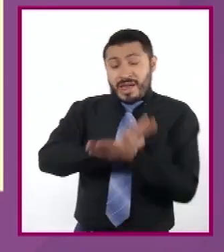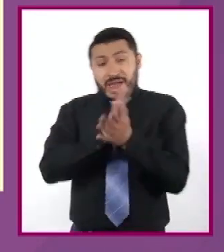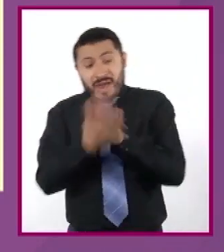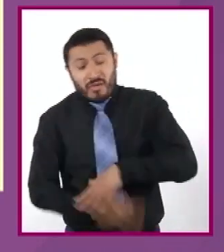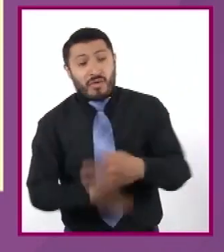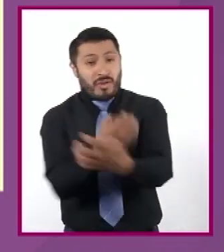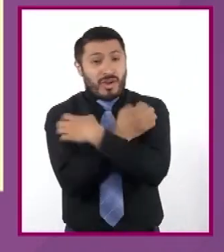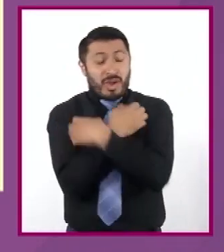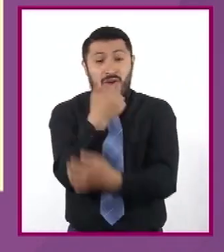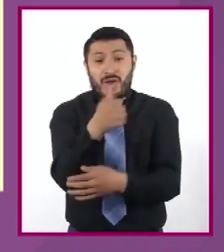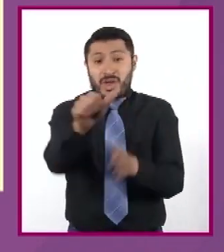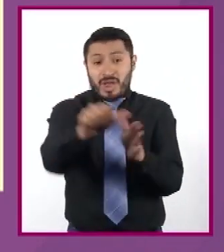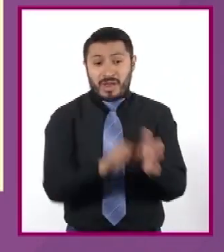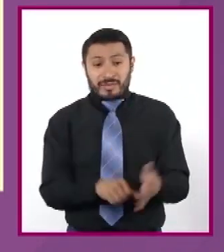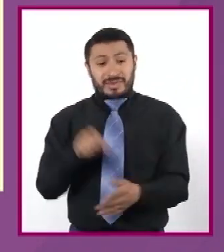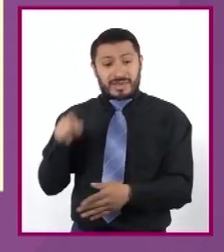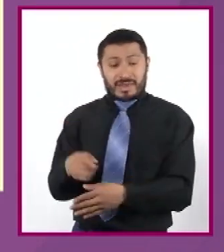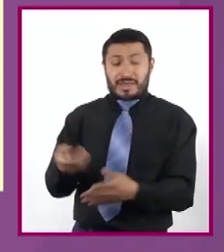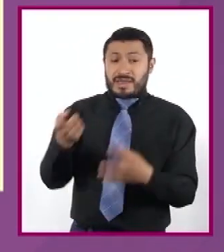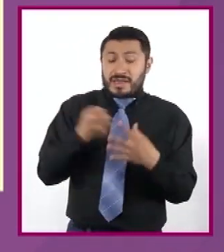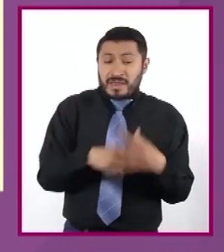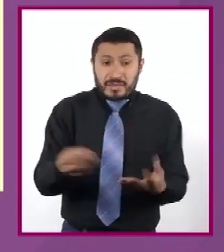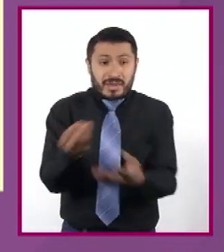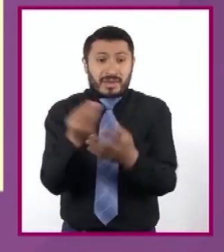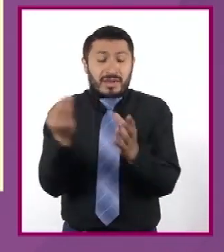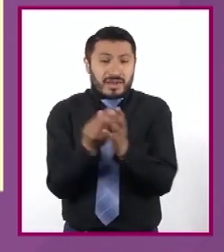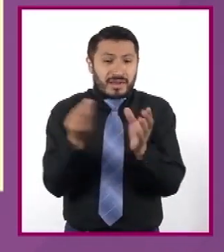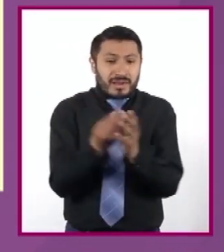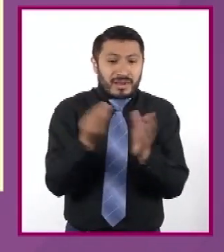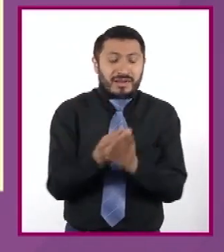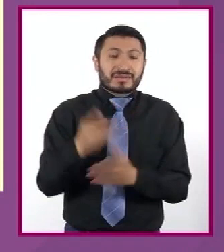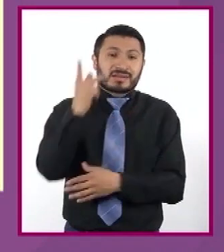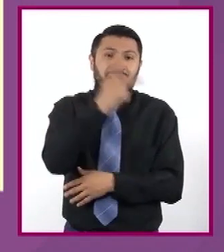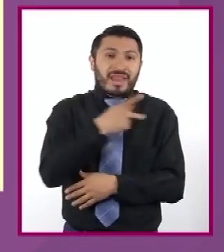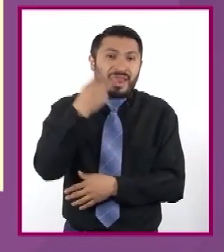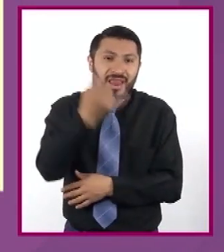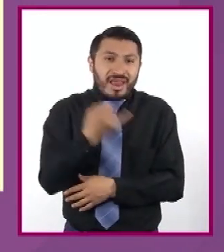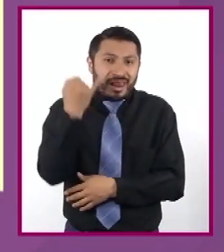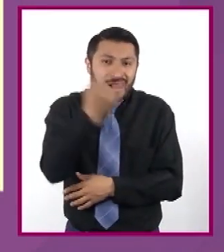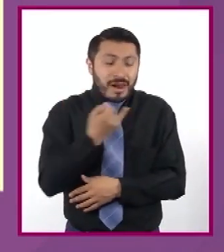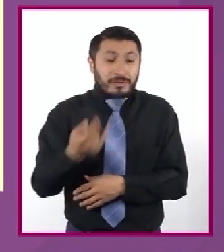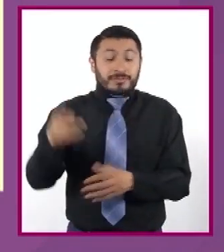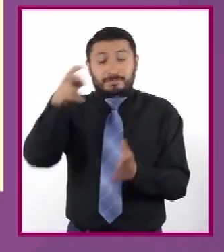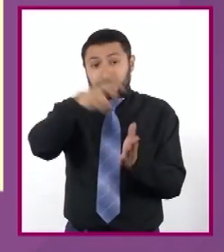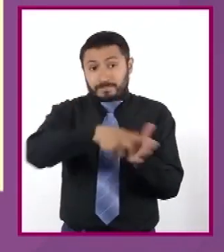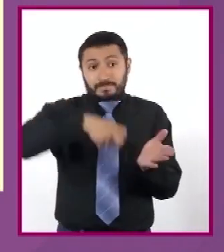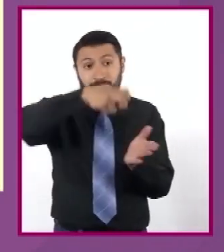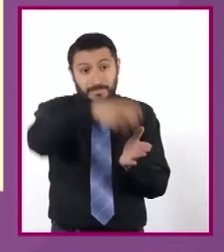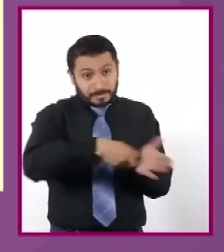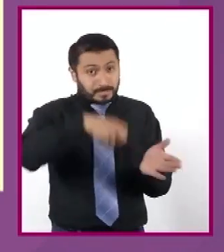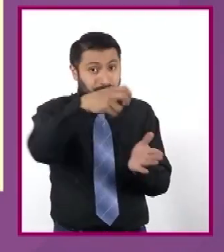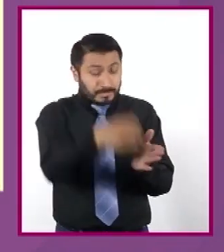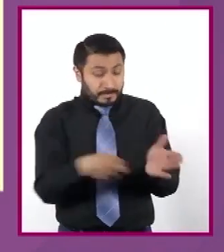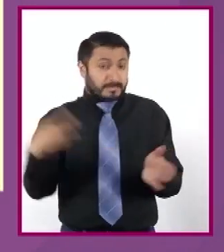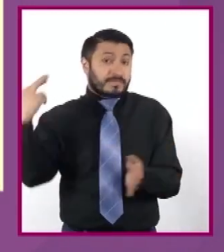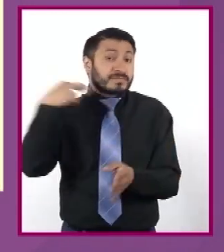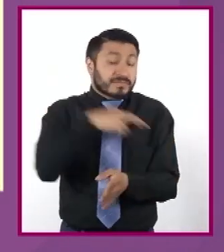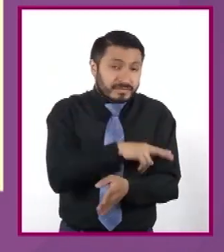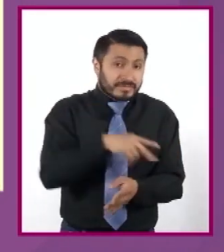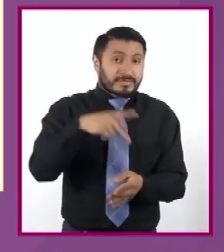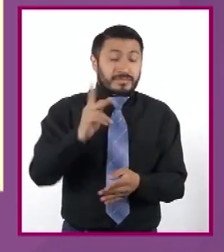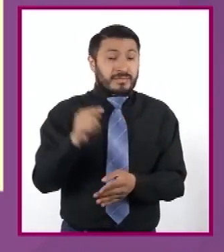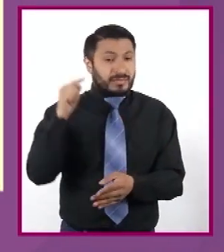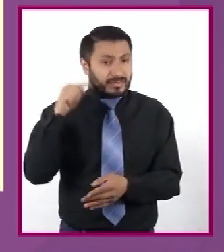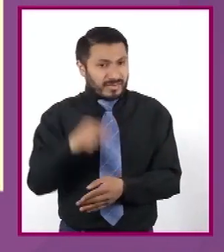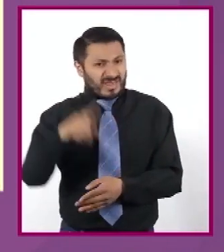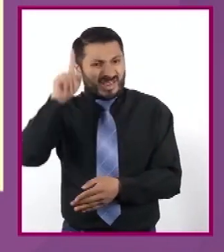clases de dicción y Higgins decide instruirla. Esto para comenzar a corregirla lo más pronto posible, aunque ella